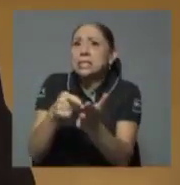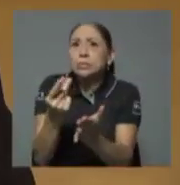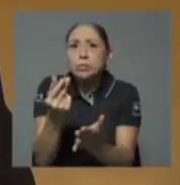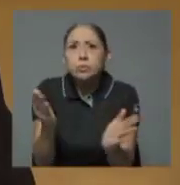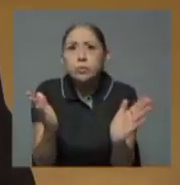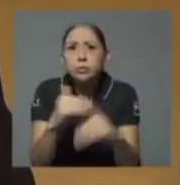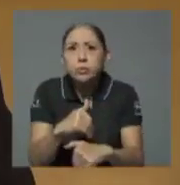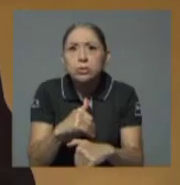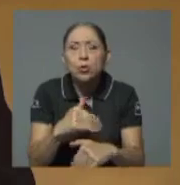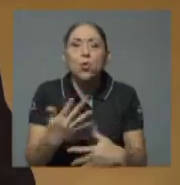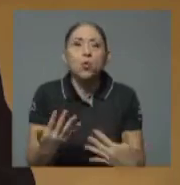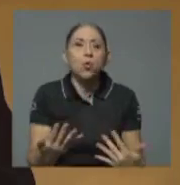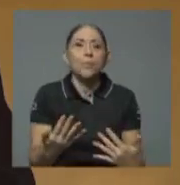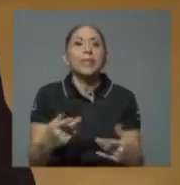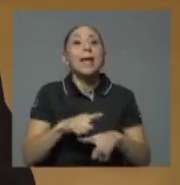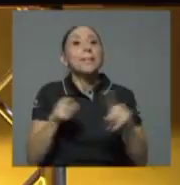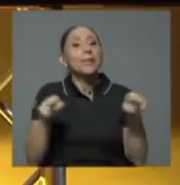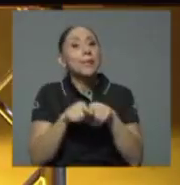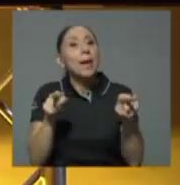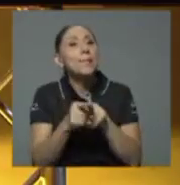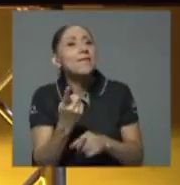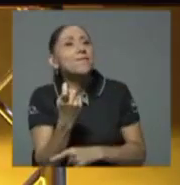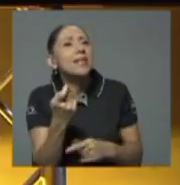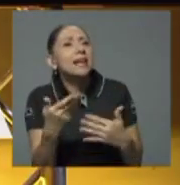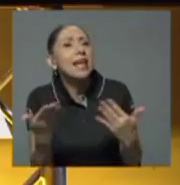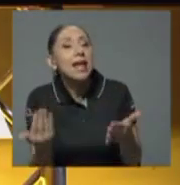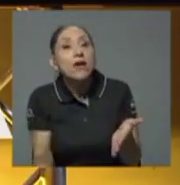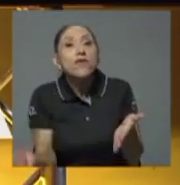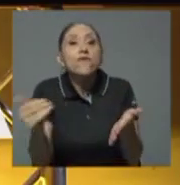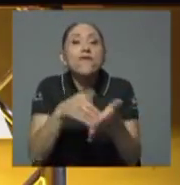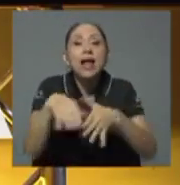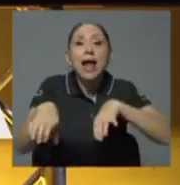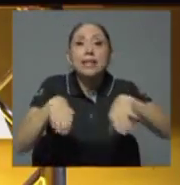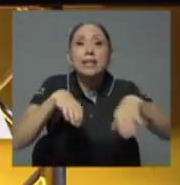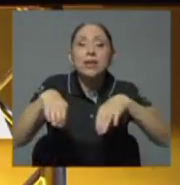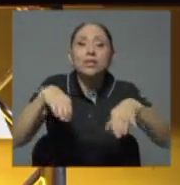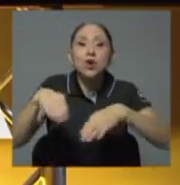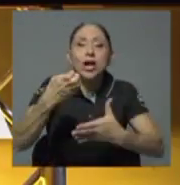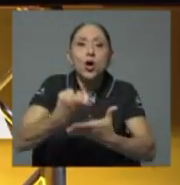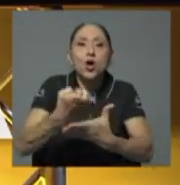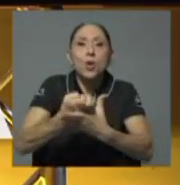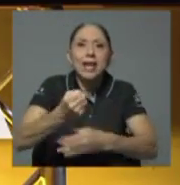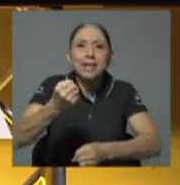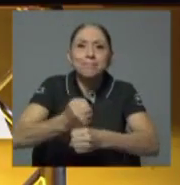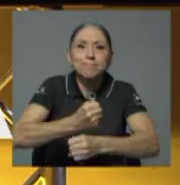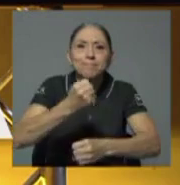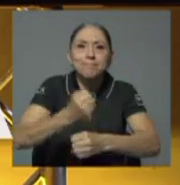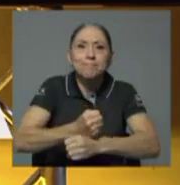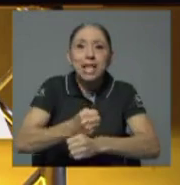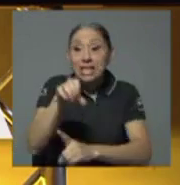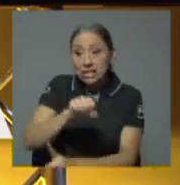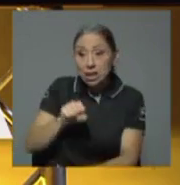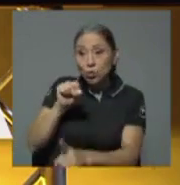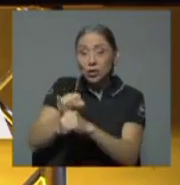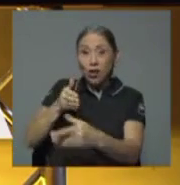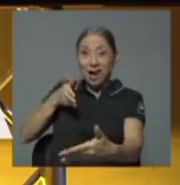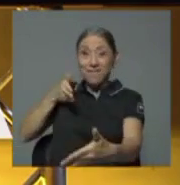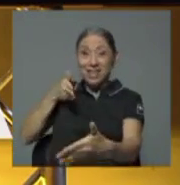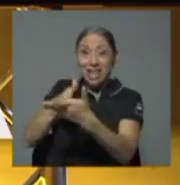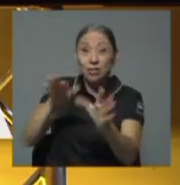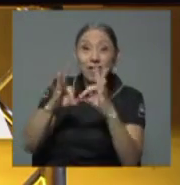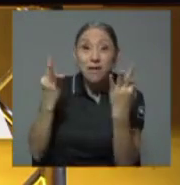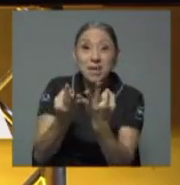de la reactivación económica, porque el fenómeno que está afectando más a las familias es el